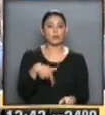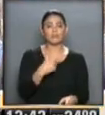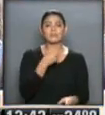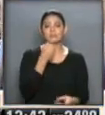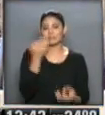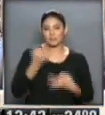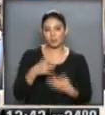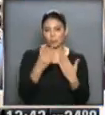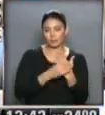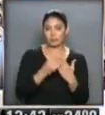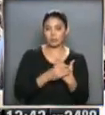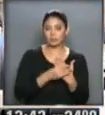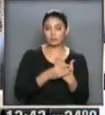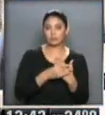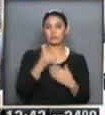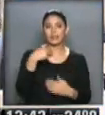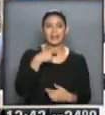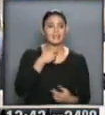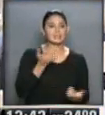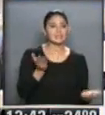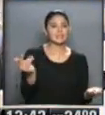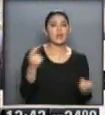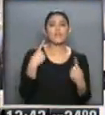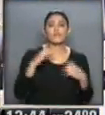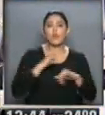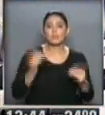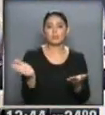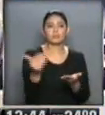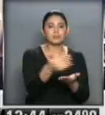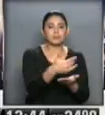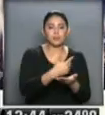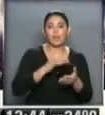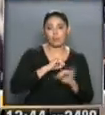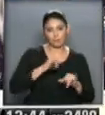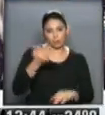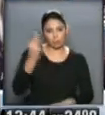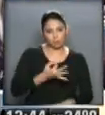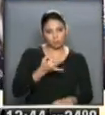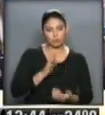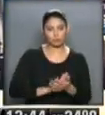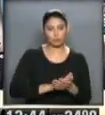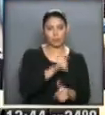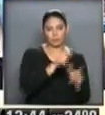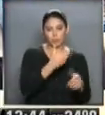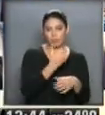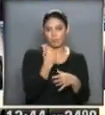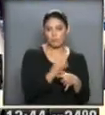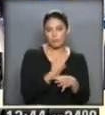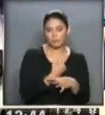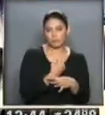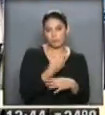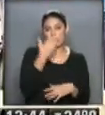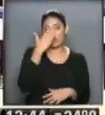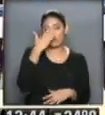ministro querrá recabar información fehaciente de los especialistas y tenerla, por